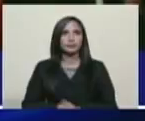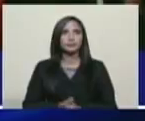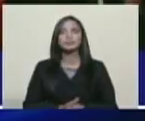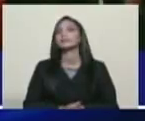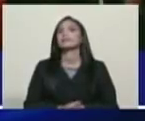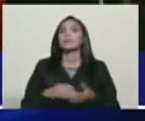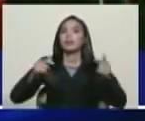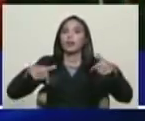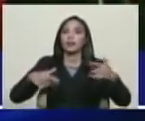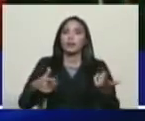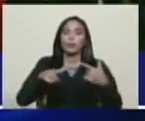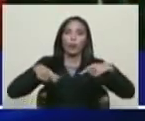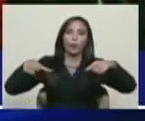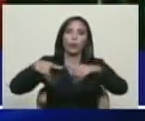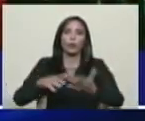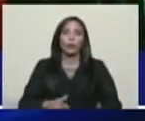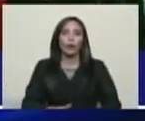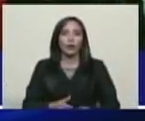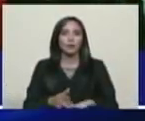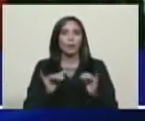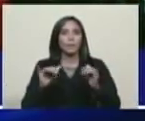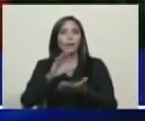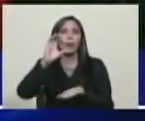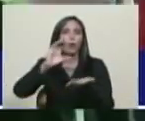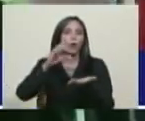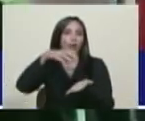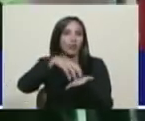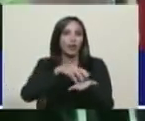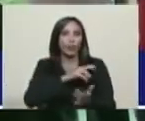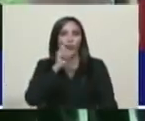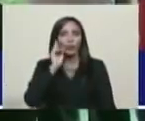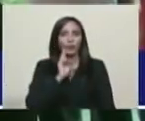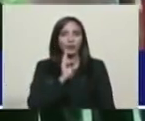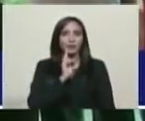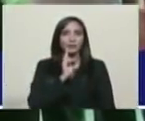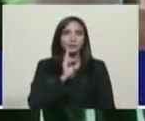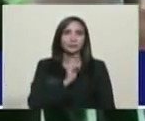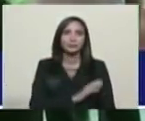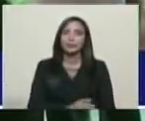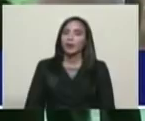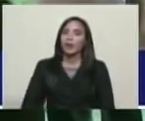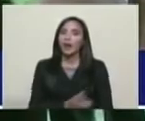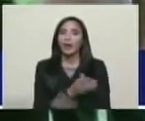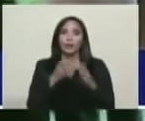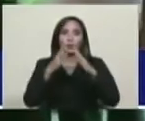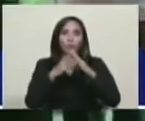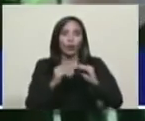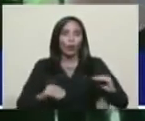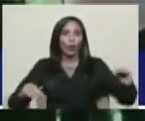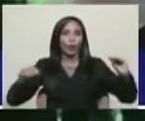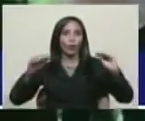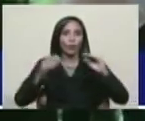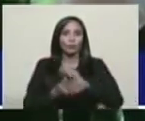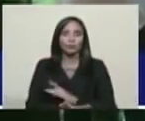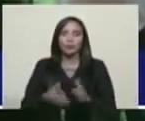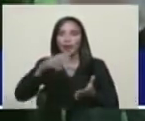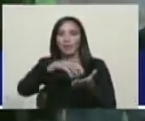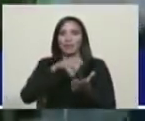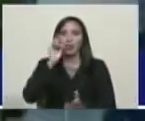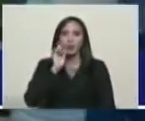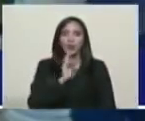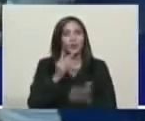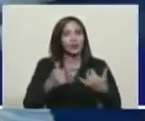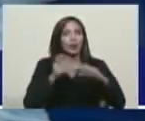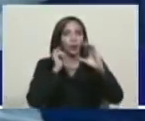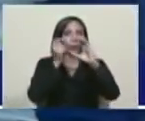Aquí estamos desde Guasipati, estado Bolívar, en pleno corazón del arco minero